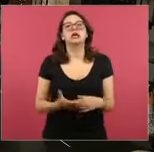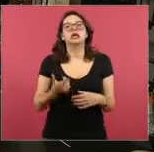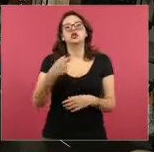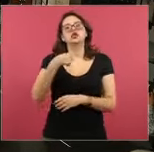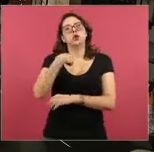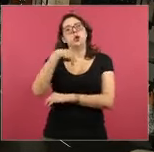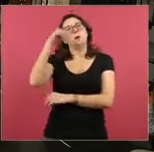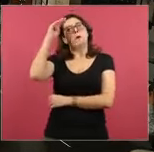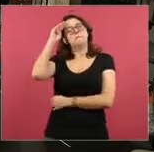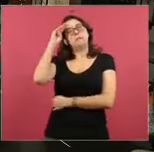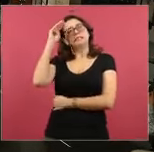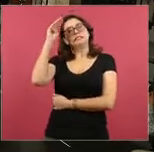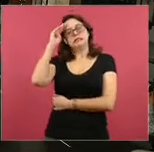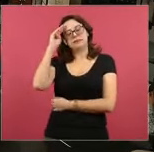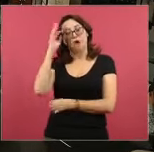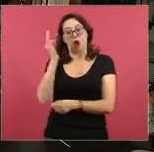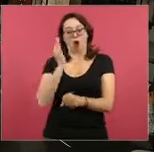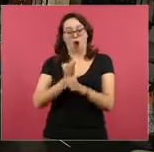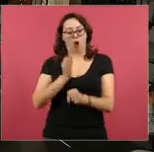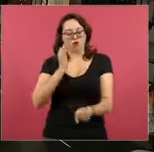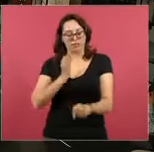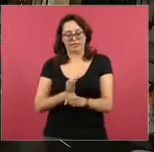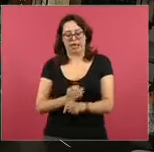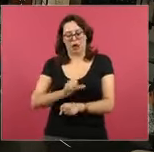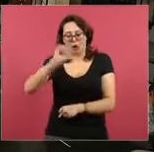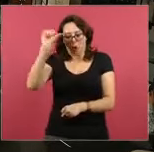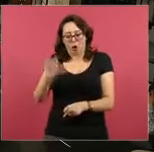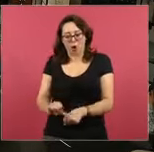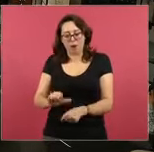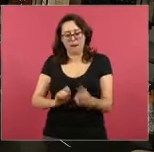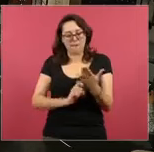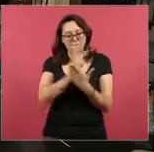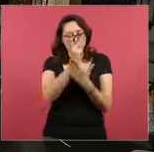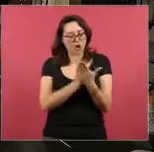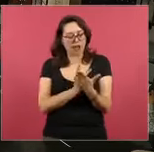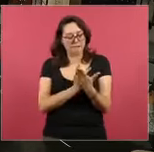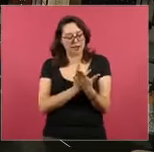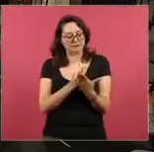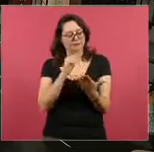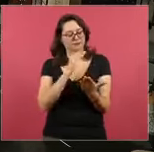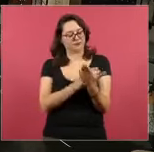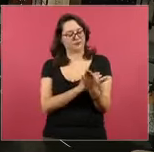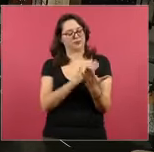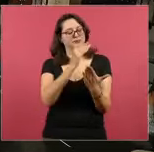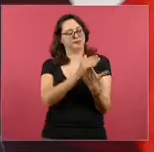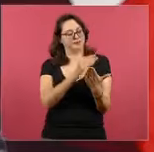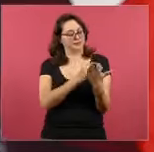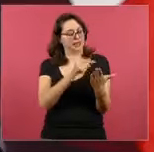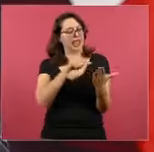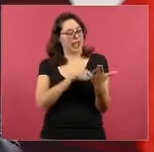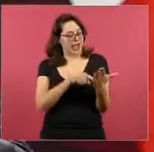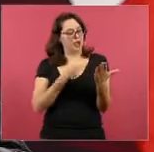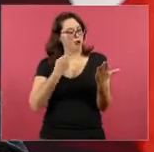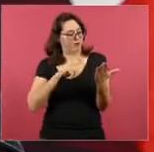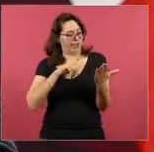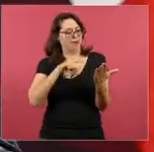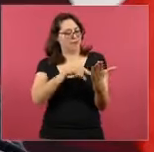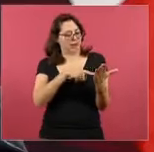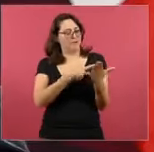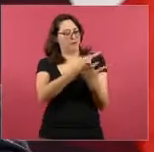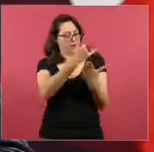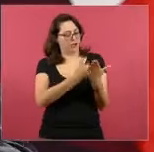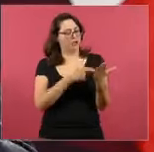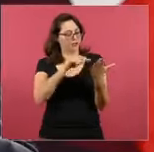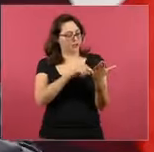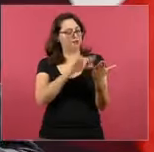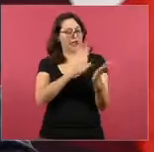proyecto que voy a desarrollar en el mes de noviembre, sencillamente porque desconozco el contexto que esté